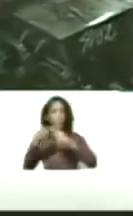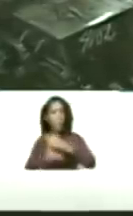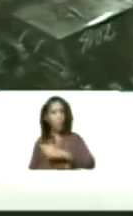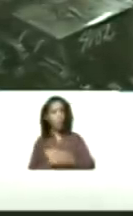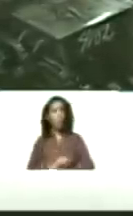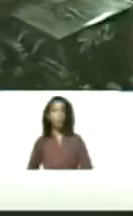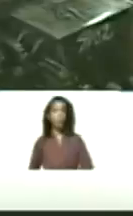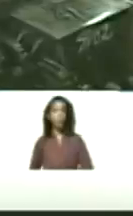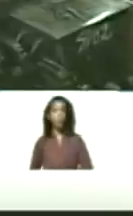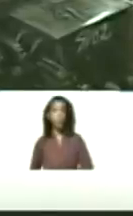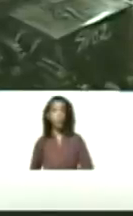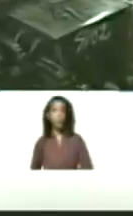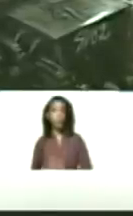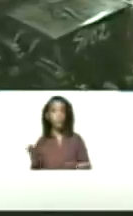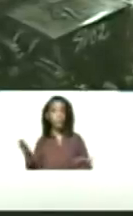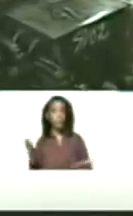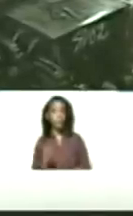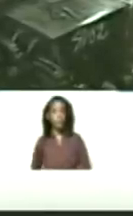y